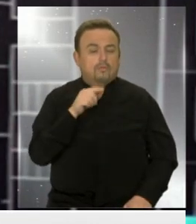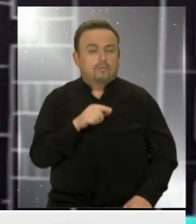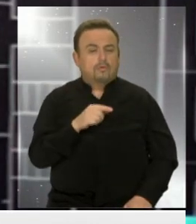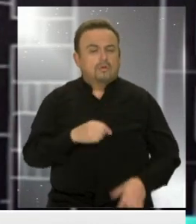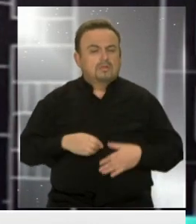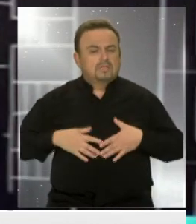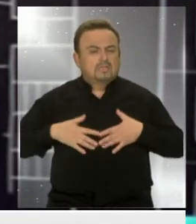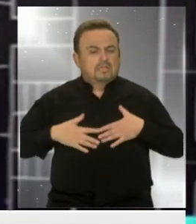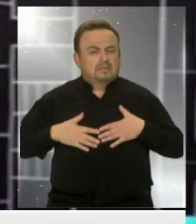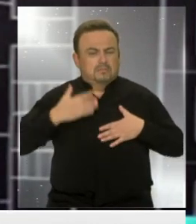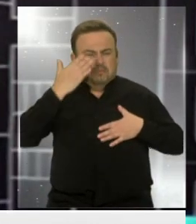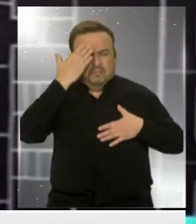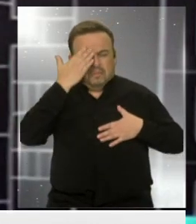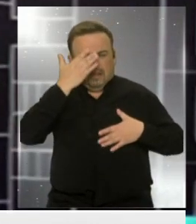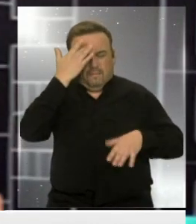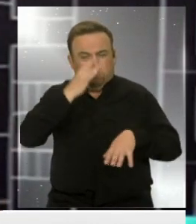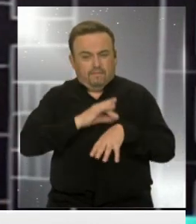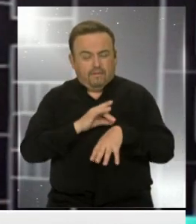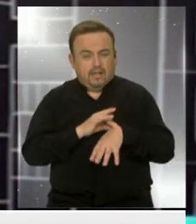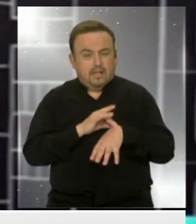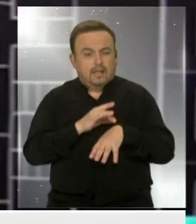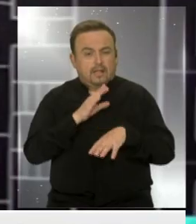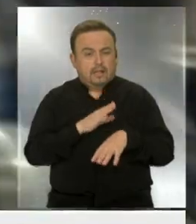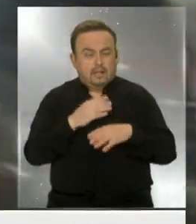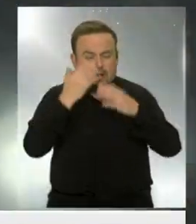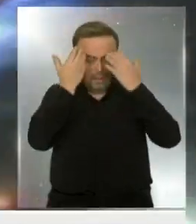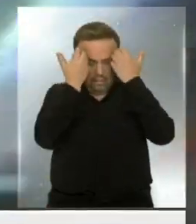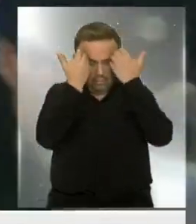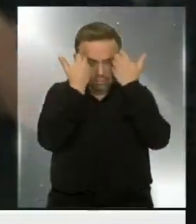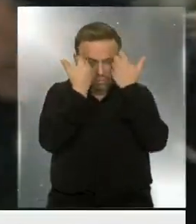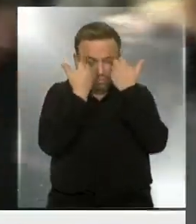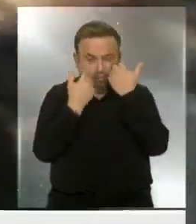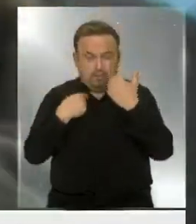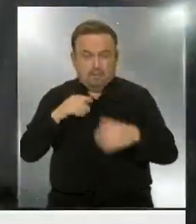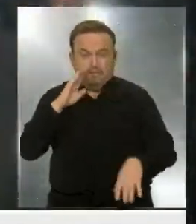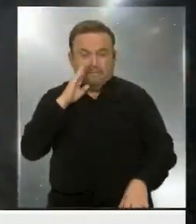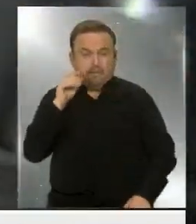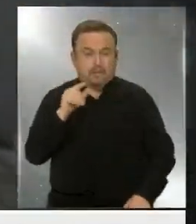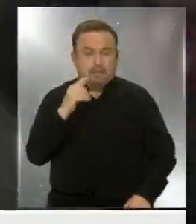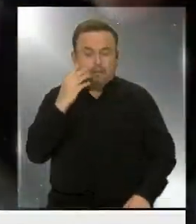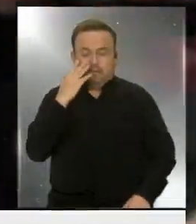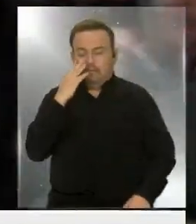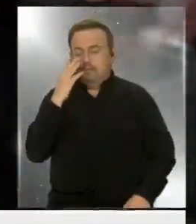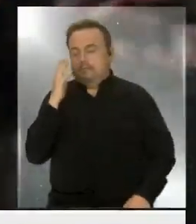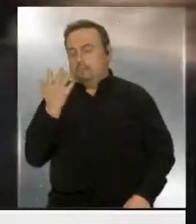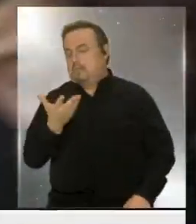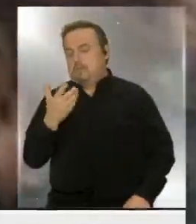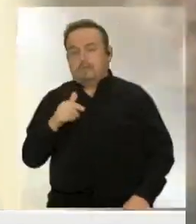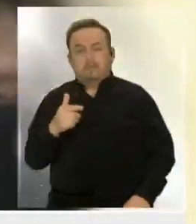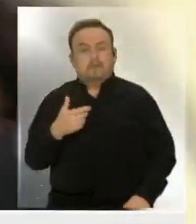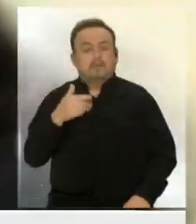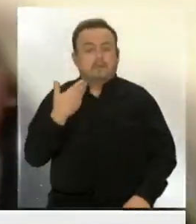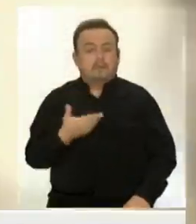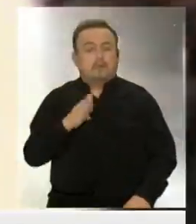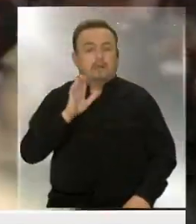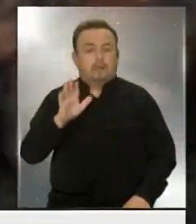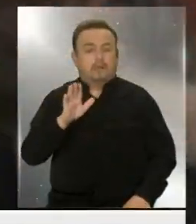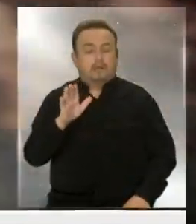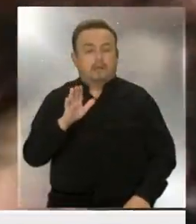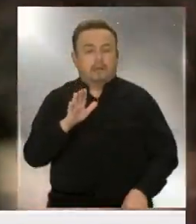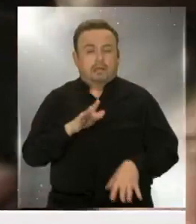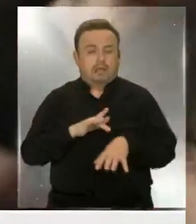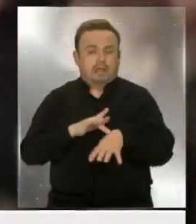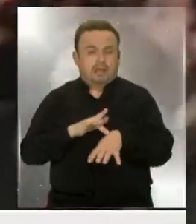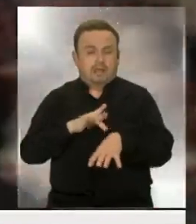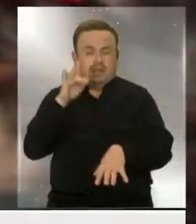comenzó a sentirse muy enfermo, empezó a transpirar, fue al baño y ahí perdió la conciencia. Ahora se encuentra en